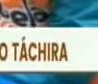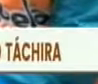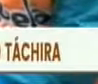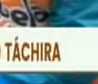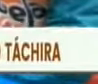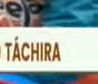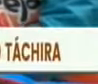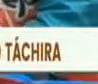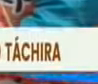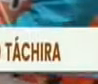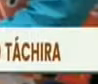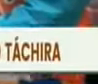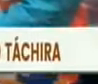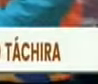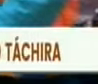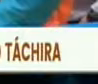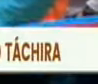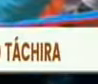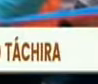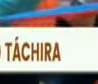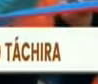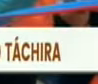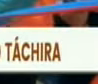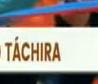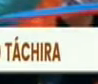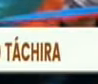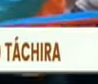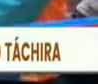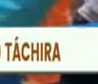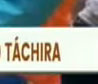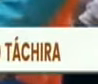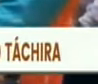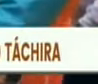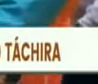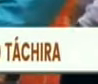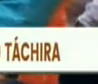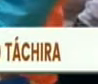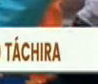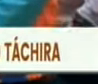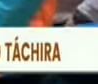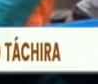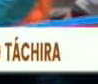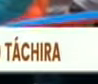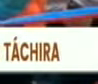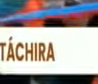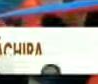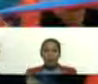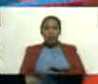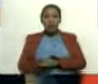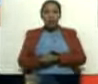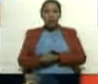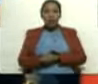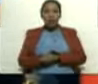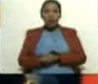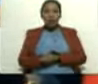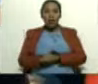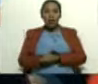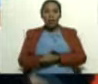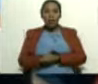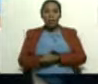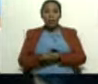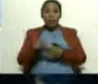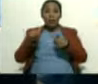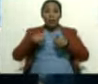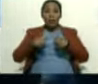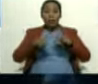Saludos, Táchira. Seguimos de fiesta en Táchira, entregando aquí esta hermosa torre en Fuerte Murachí. Con esta